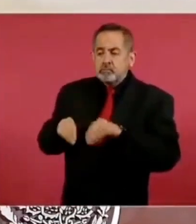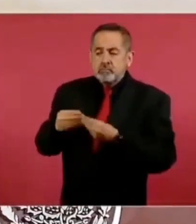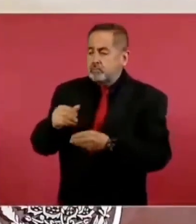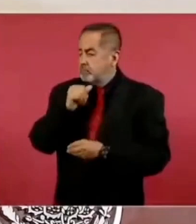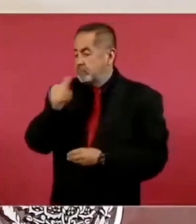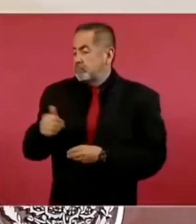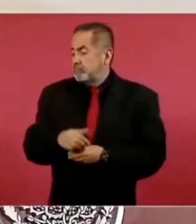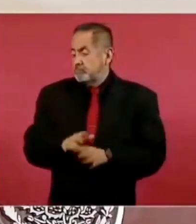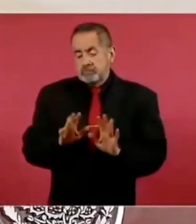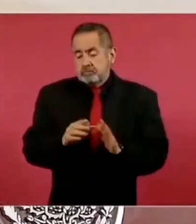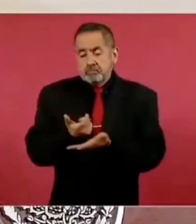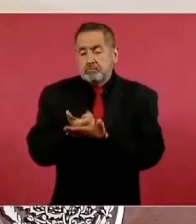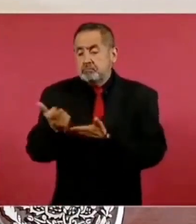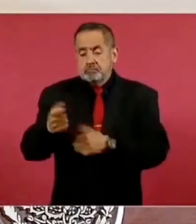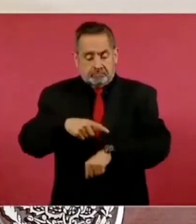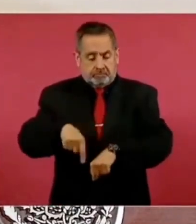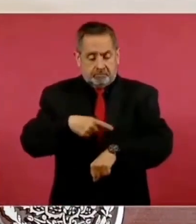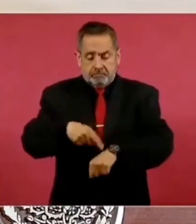trabajadores.